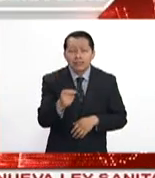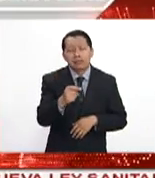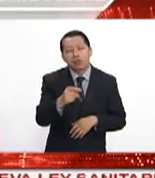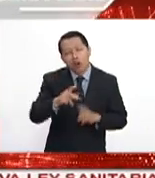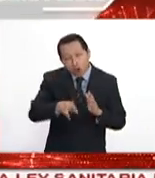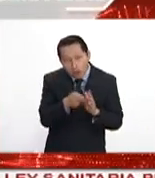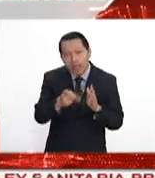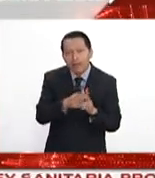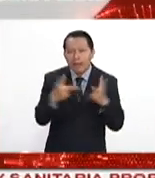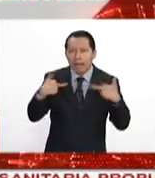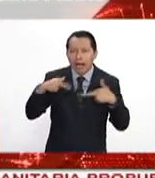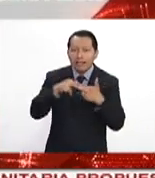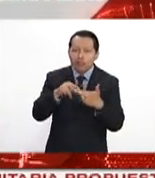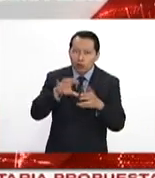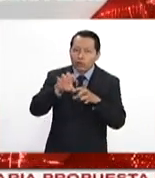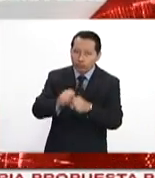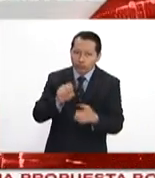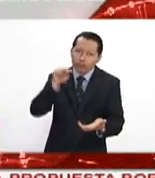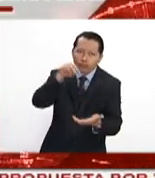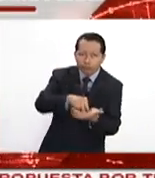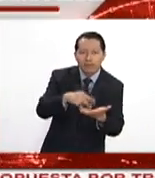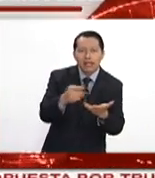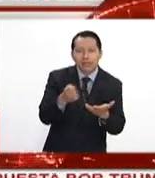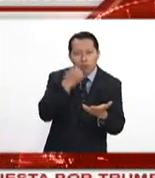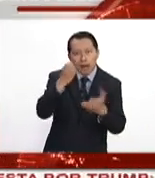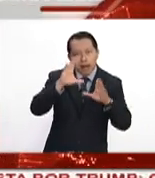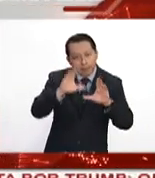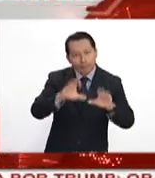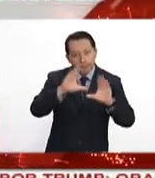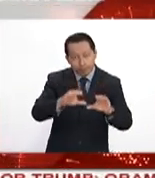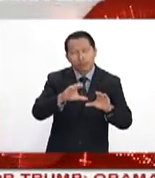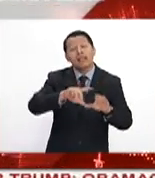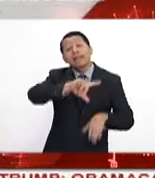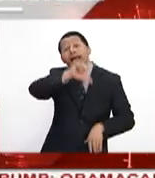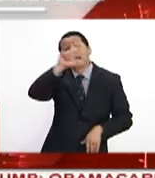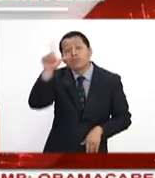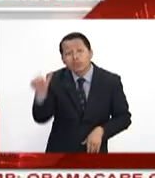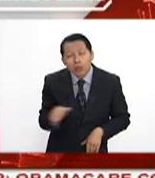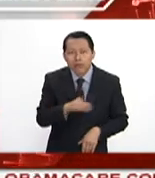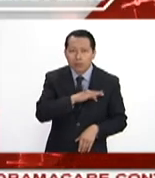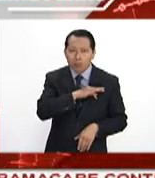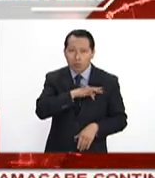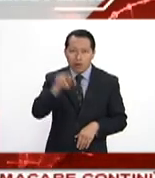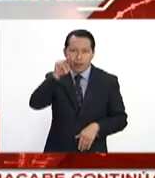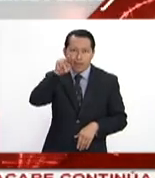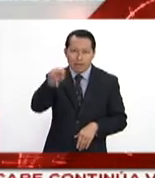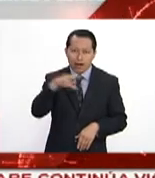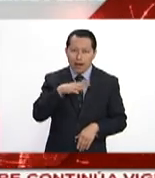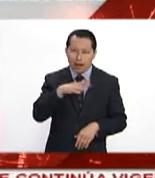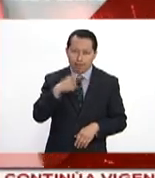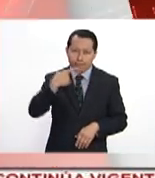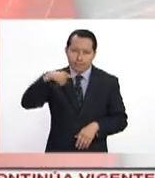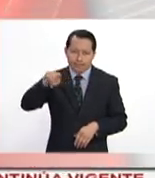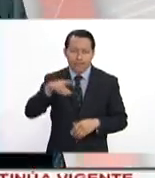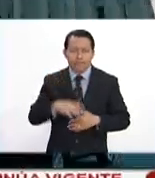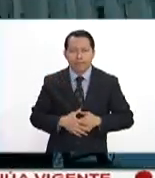regresen a las escuelas y después habrá que ver el deslindar responsabilidades.